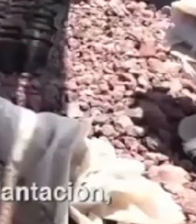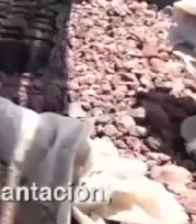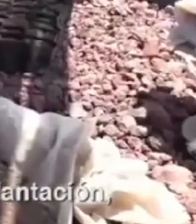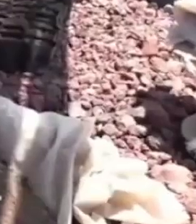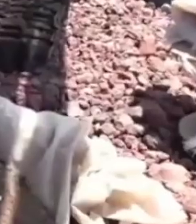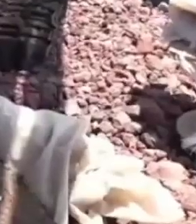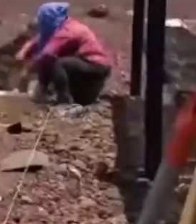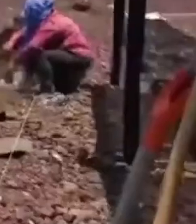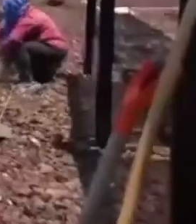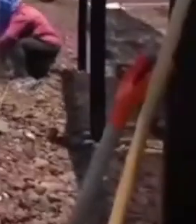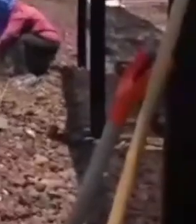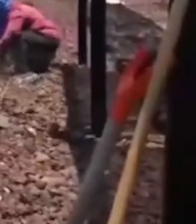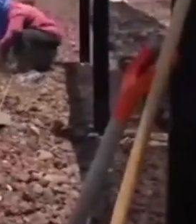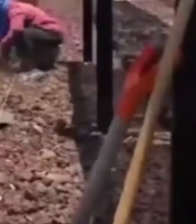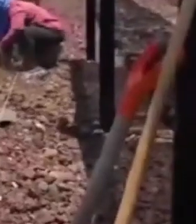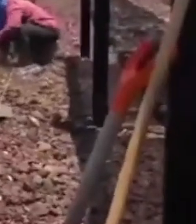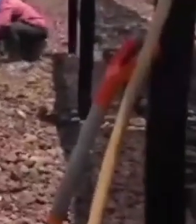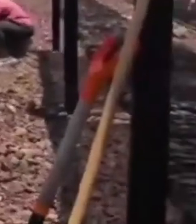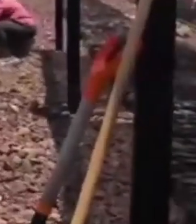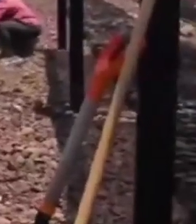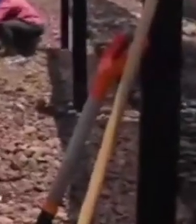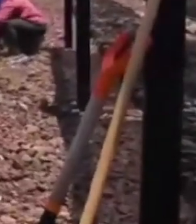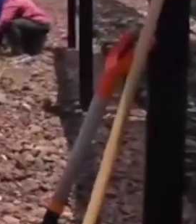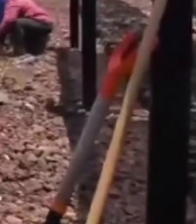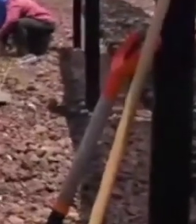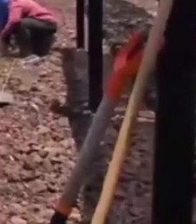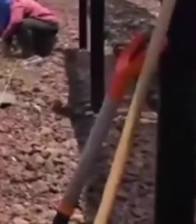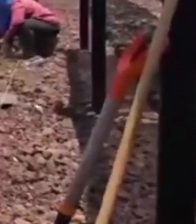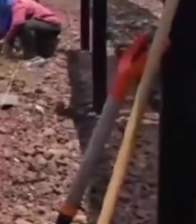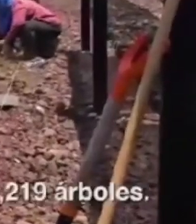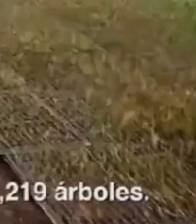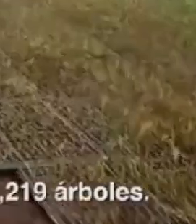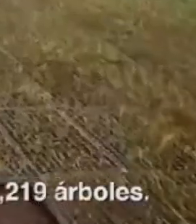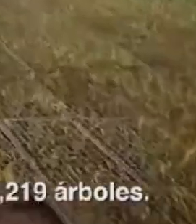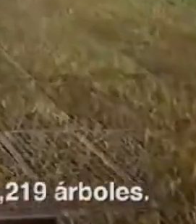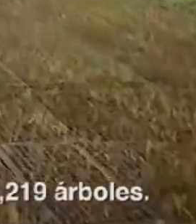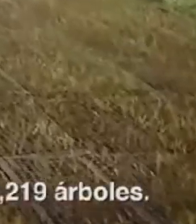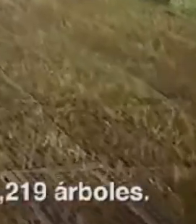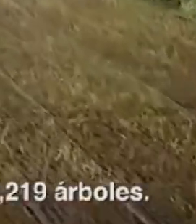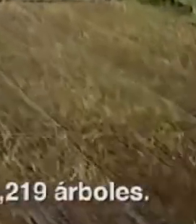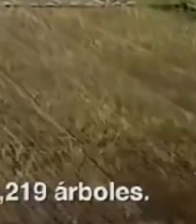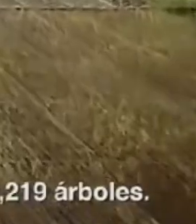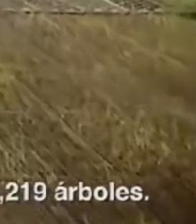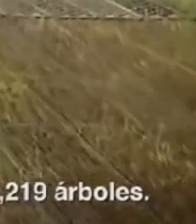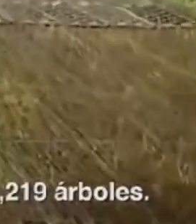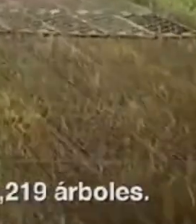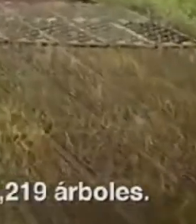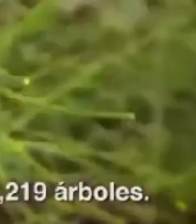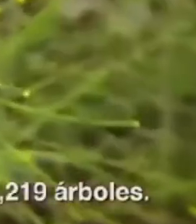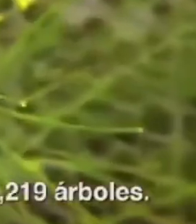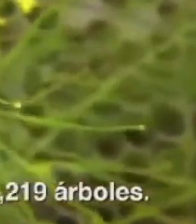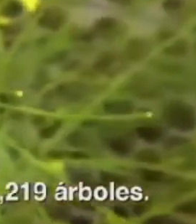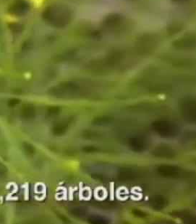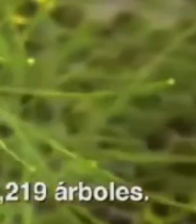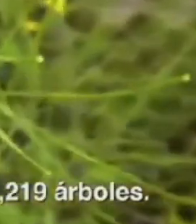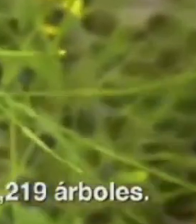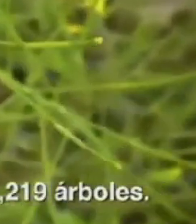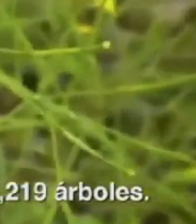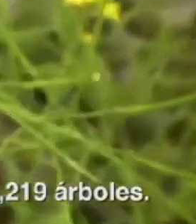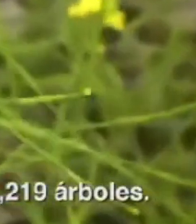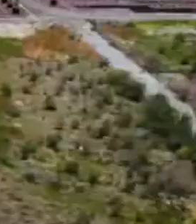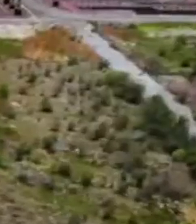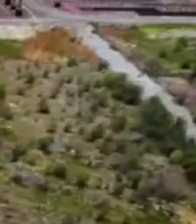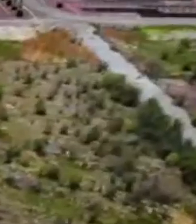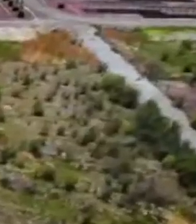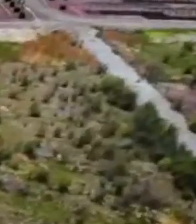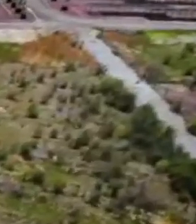charolas a bolsas de plantación de distintas especies herbáceas halófilas. Continúan los trabajos de mantenimiento y riego de 1.219